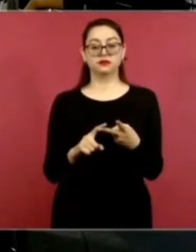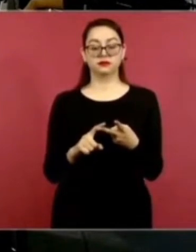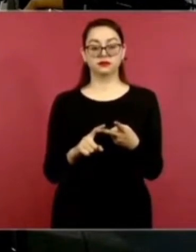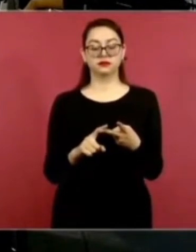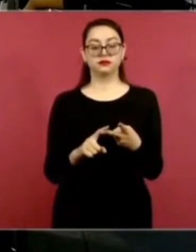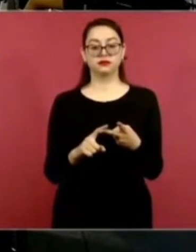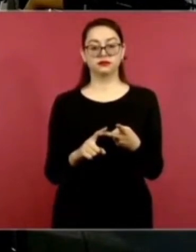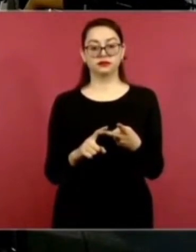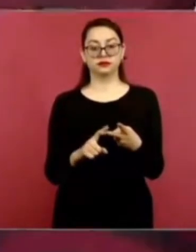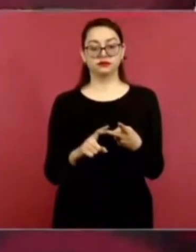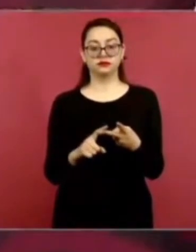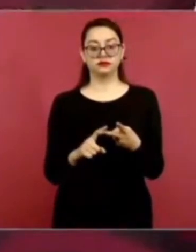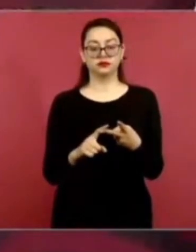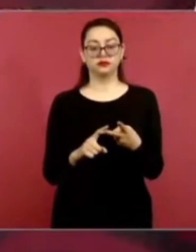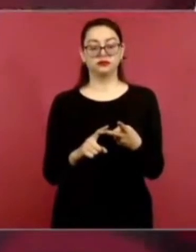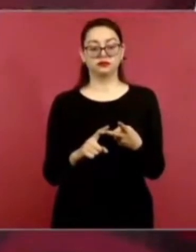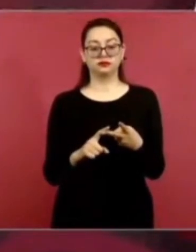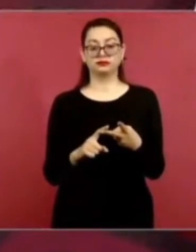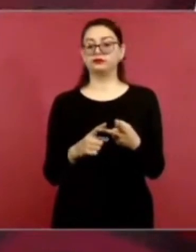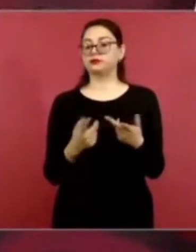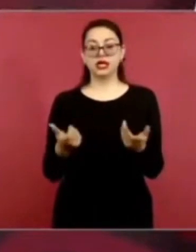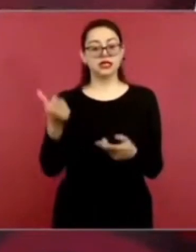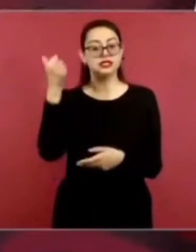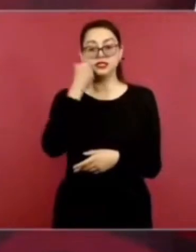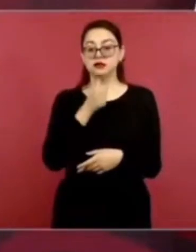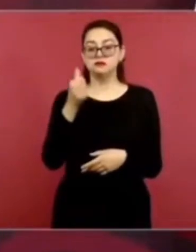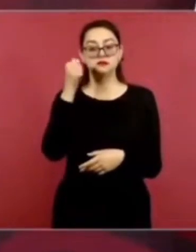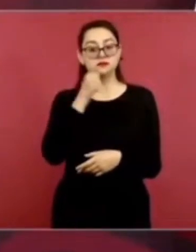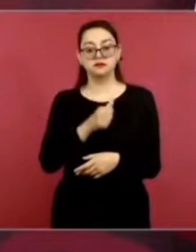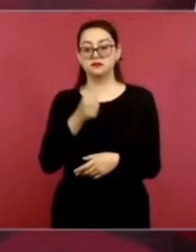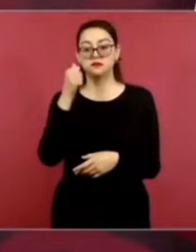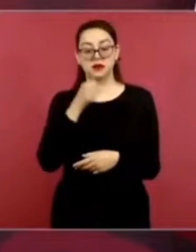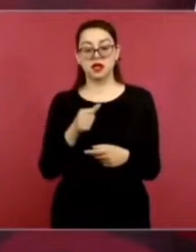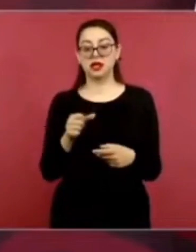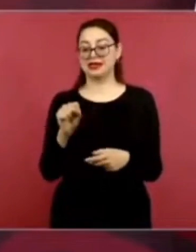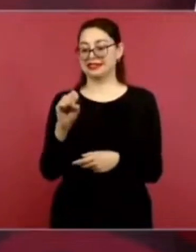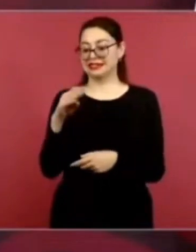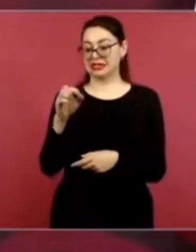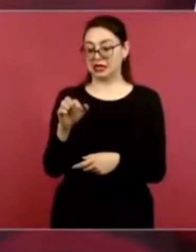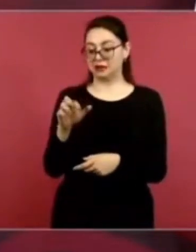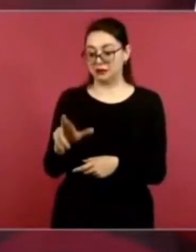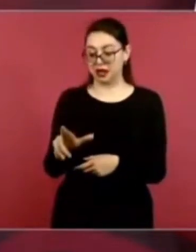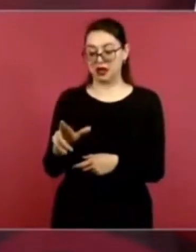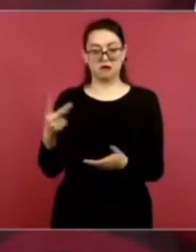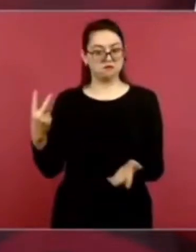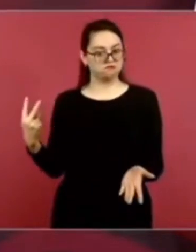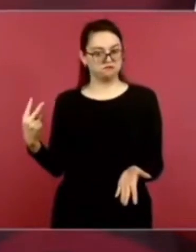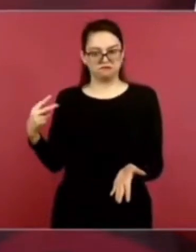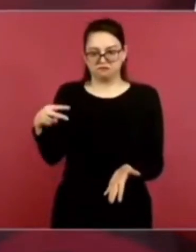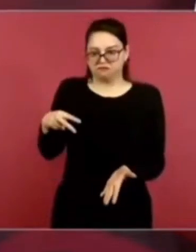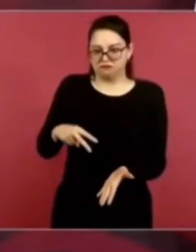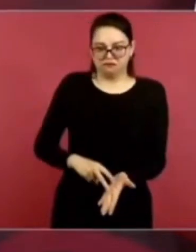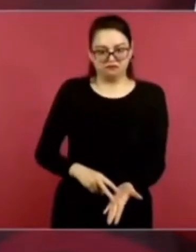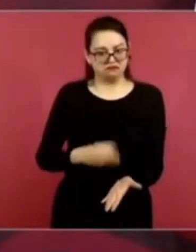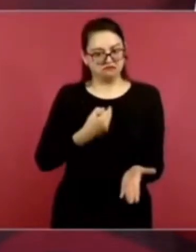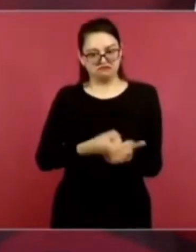cada vez que hay inundación, que hay un huracán, ahí están presentes. Ahí están ellos.